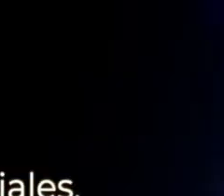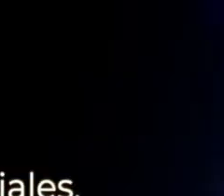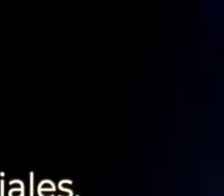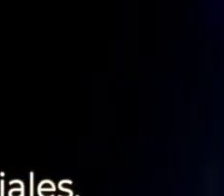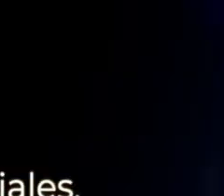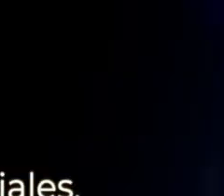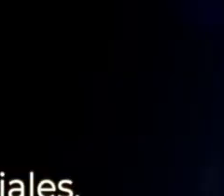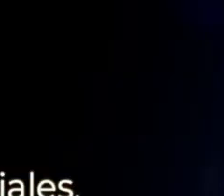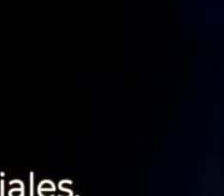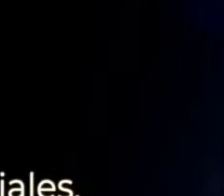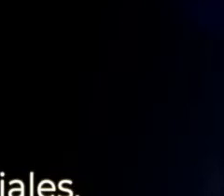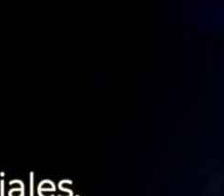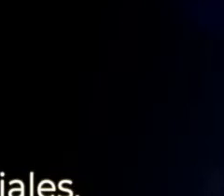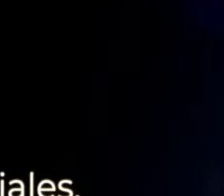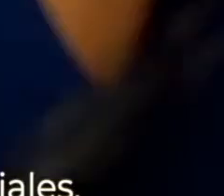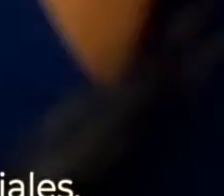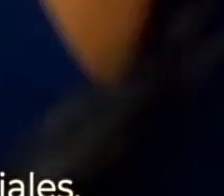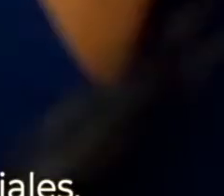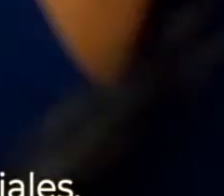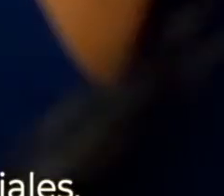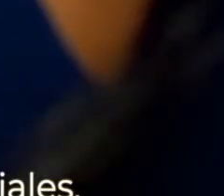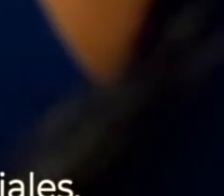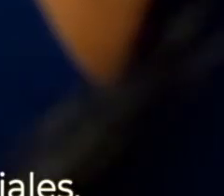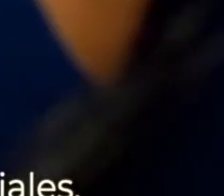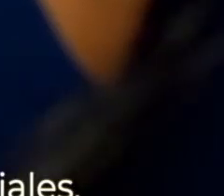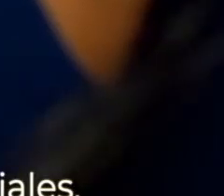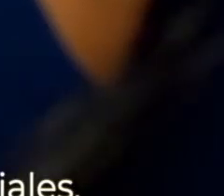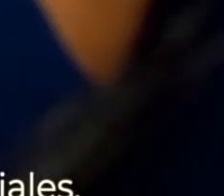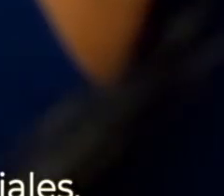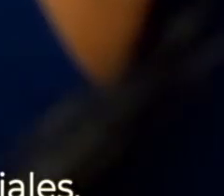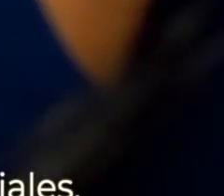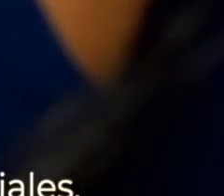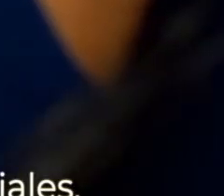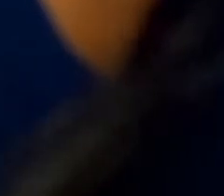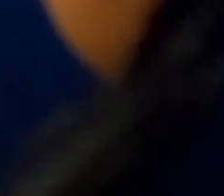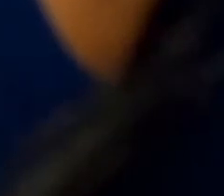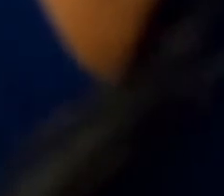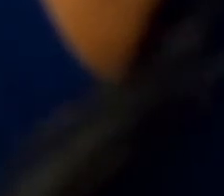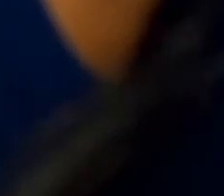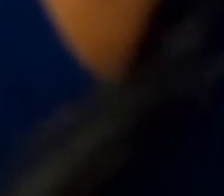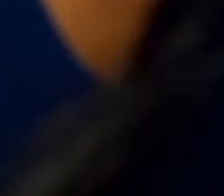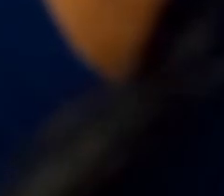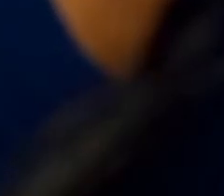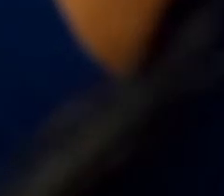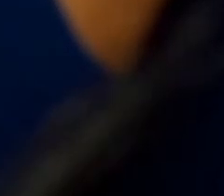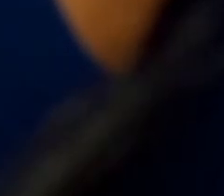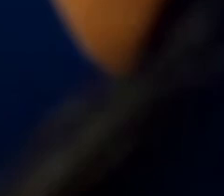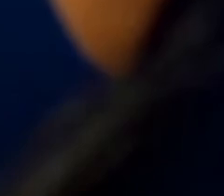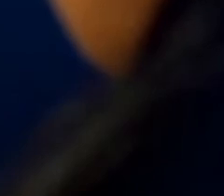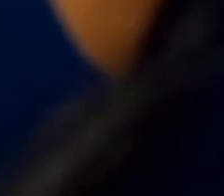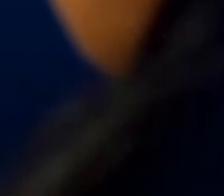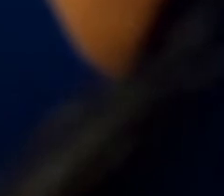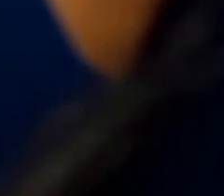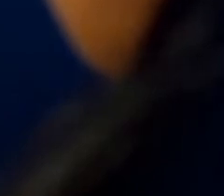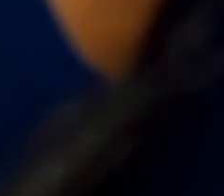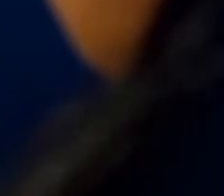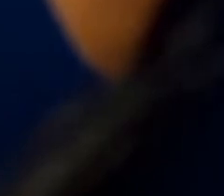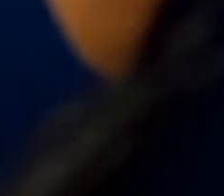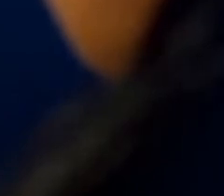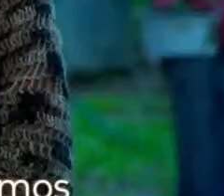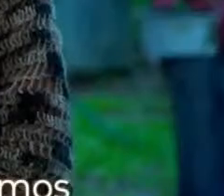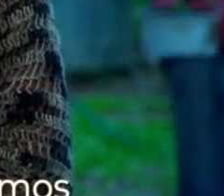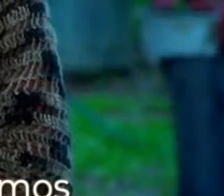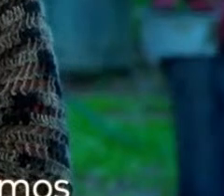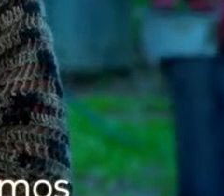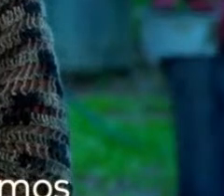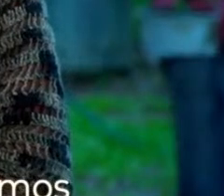nacional. Ya tenemos nuestro logo, nuestras redes sociales, que es Facebook, Instagram, nuestra página web, nuestro empaque y etiquetado para nuestros